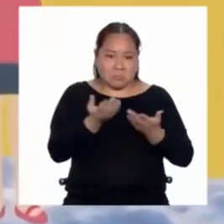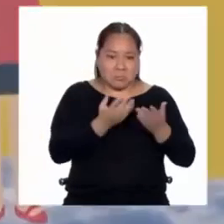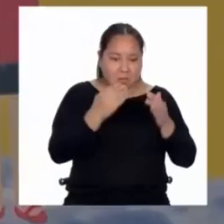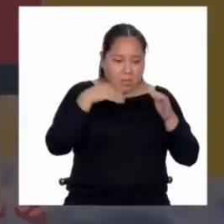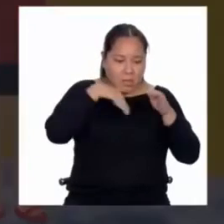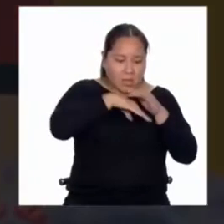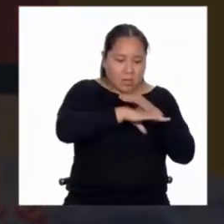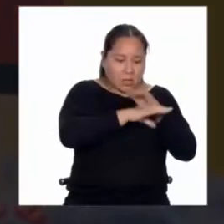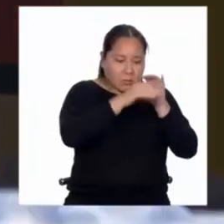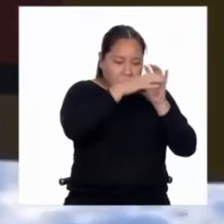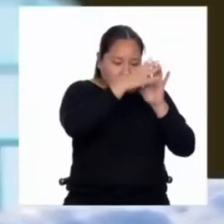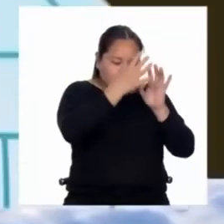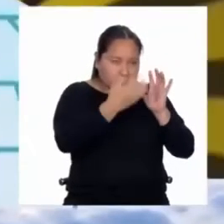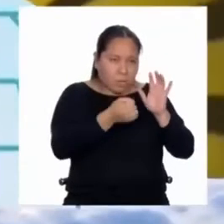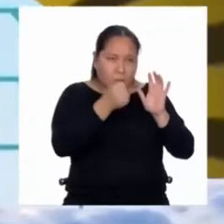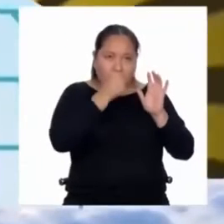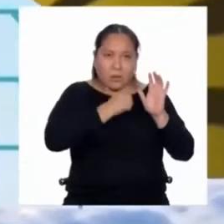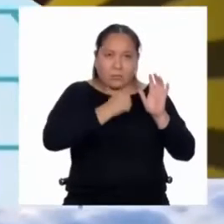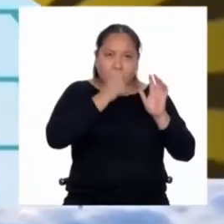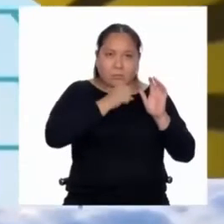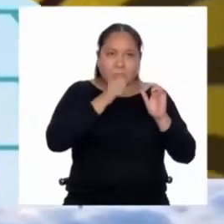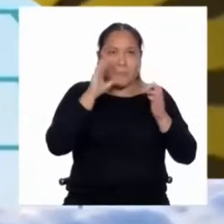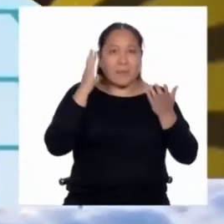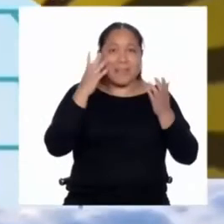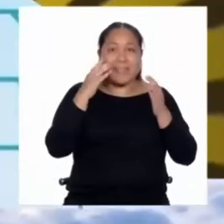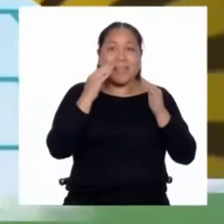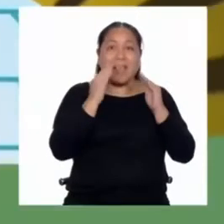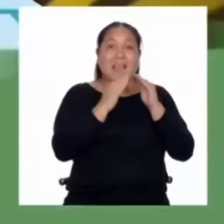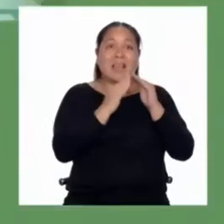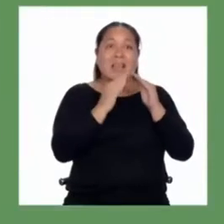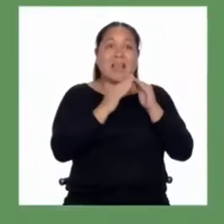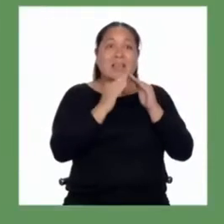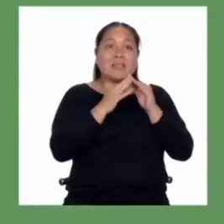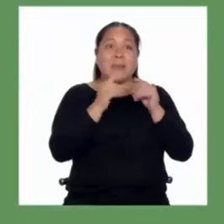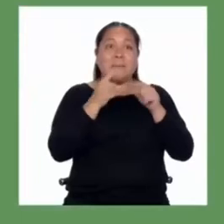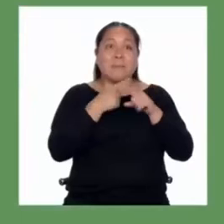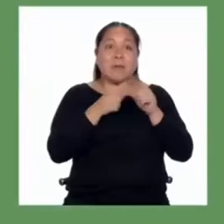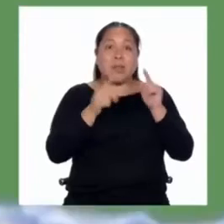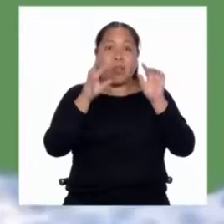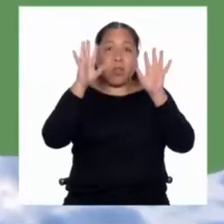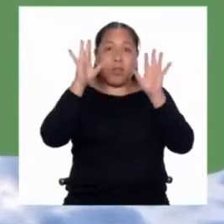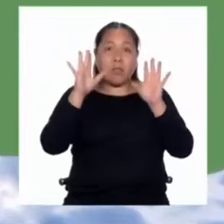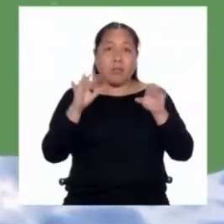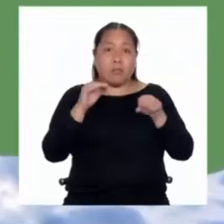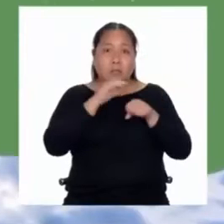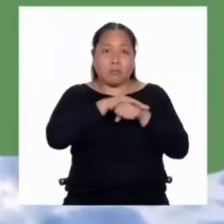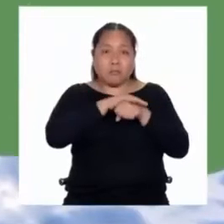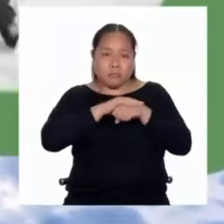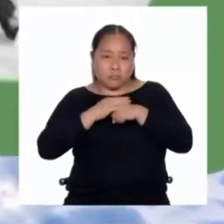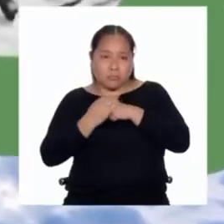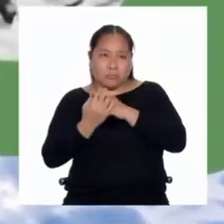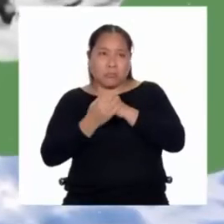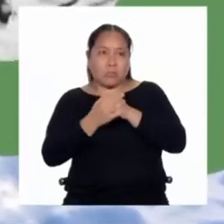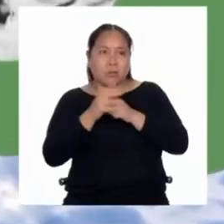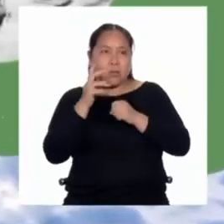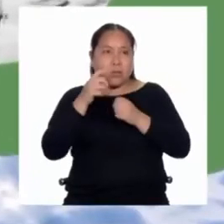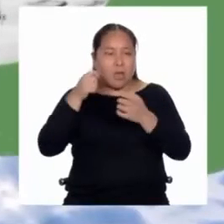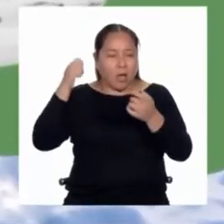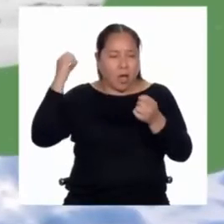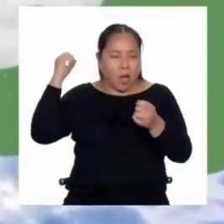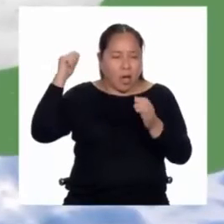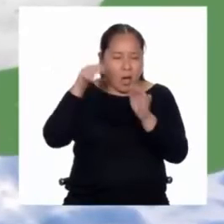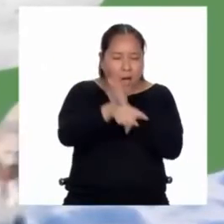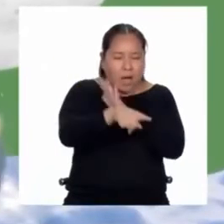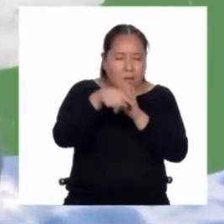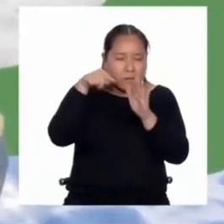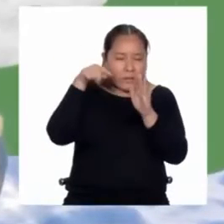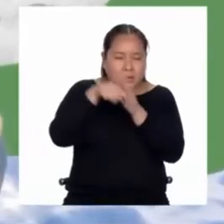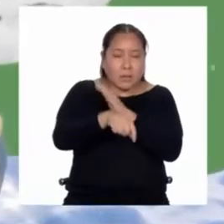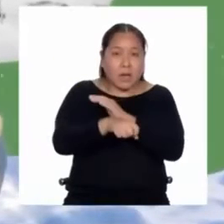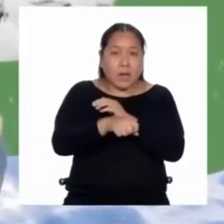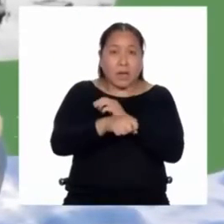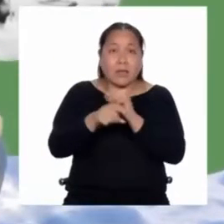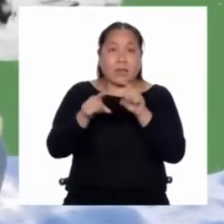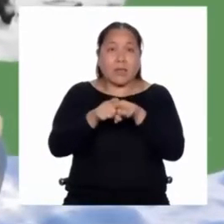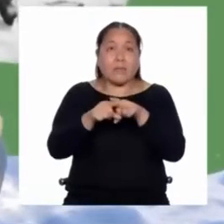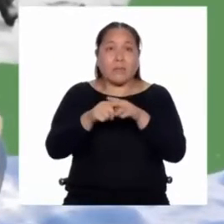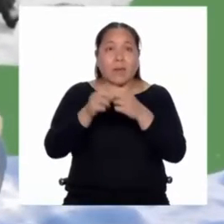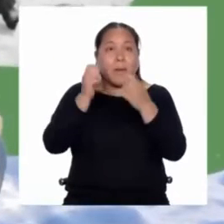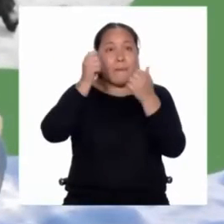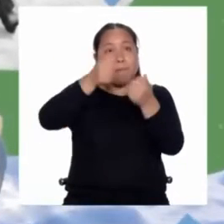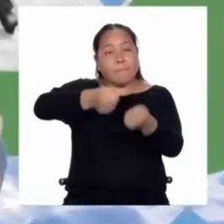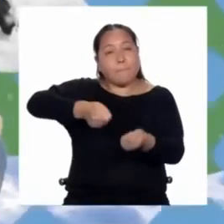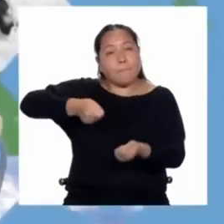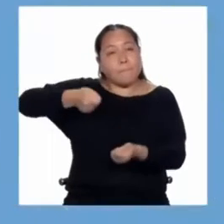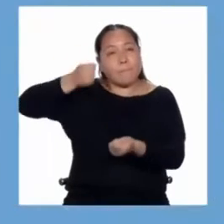iglúes, que vienen a ser como sus casitas, pero de nieve. Estos pueblos se dedicaban a la caza y pesca, además de practicar